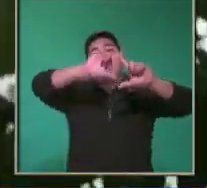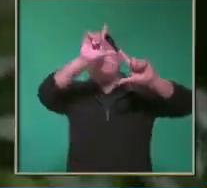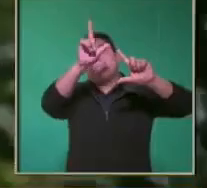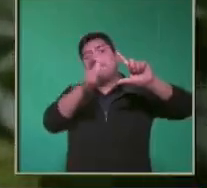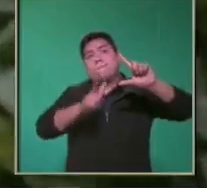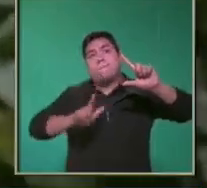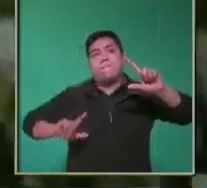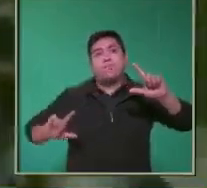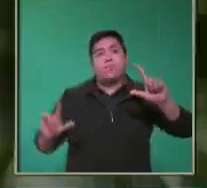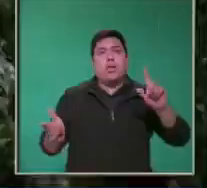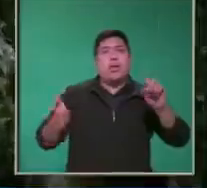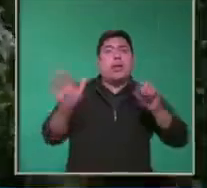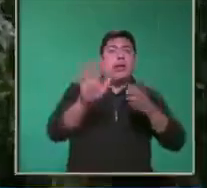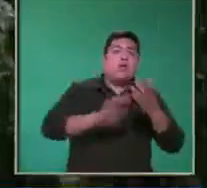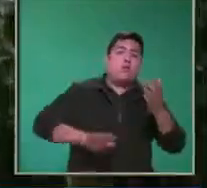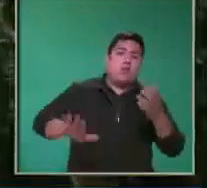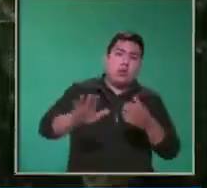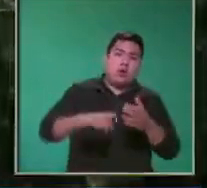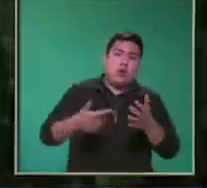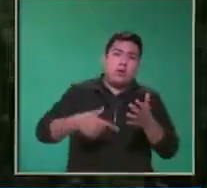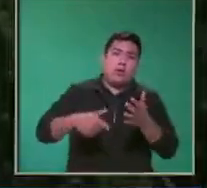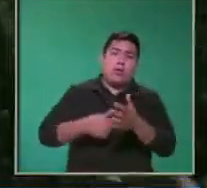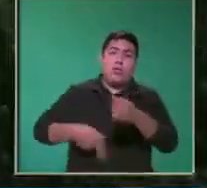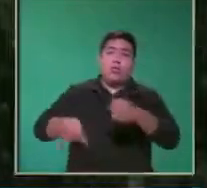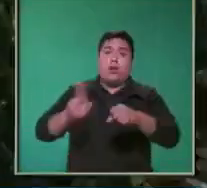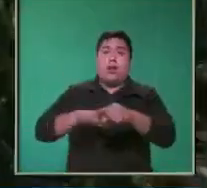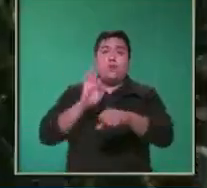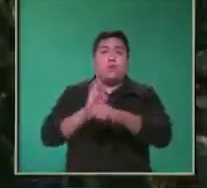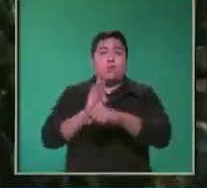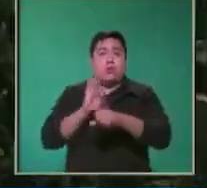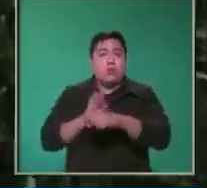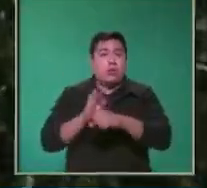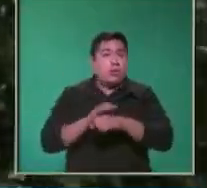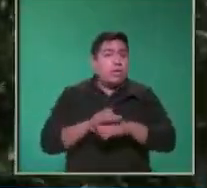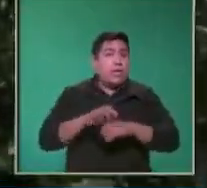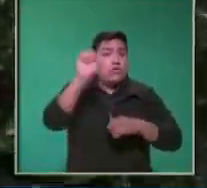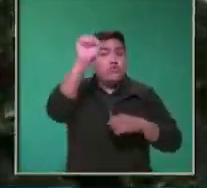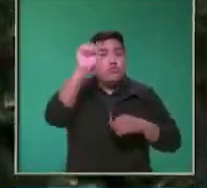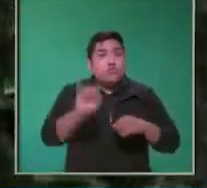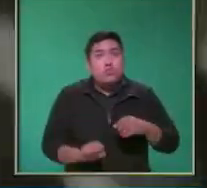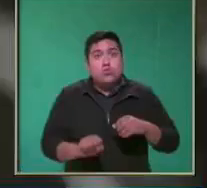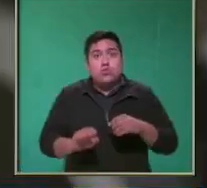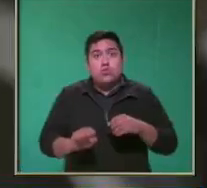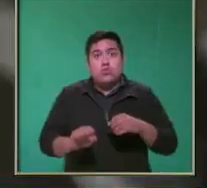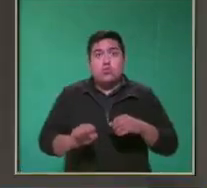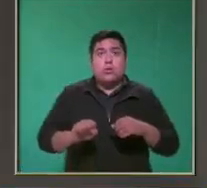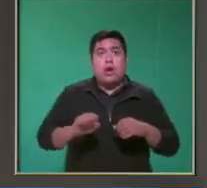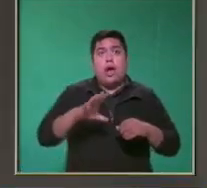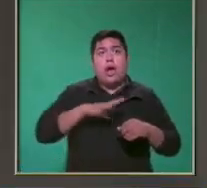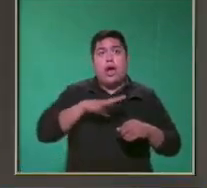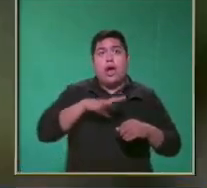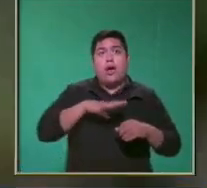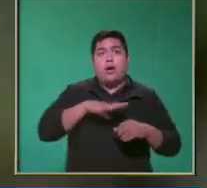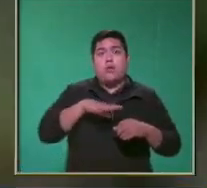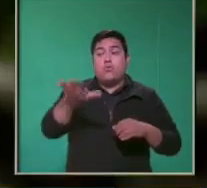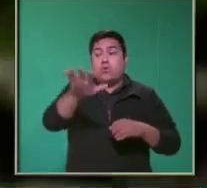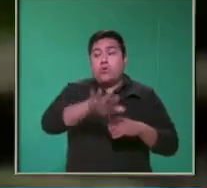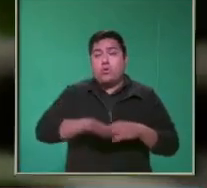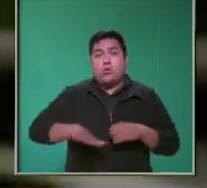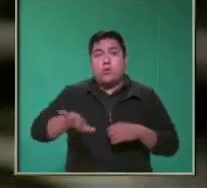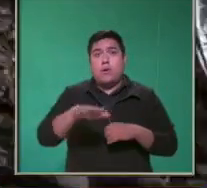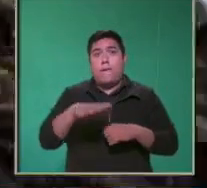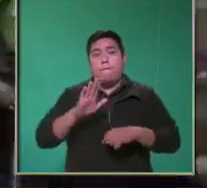cada una de las áreas naturales protegidas y es la región de Frontera Sur, Istmo y Pacífico Sur, una de las zonas